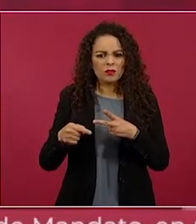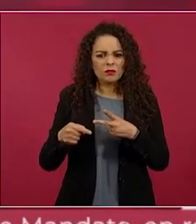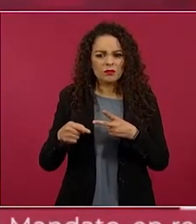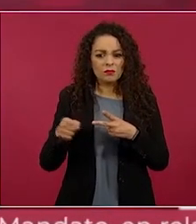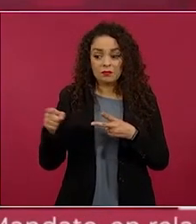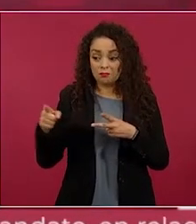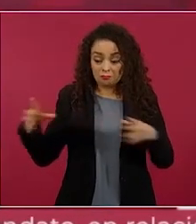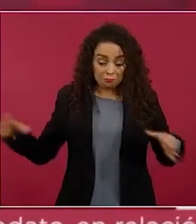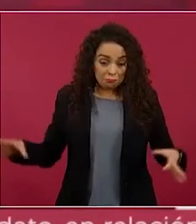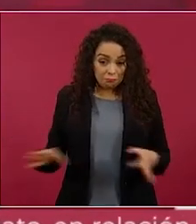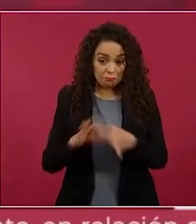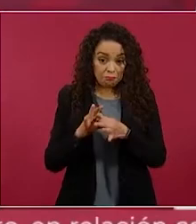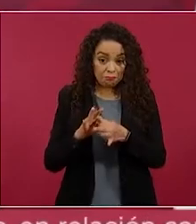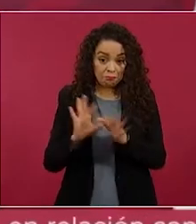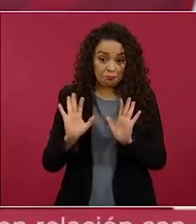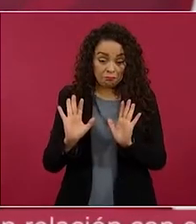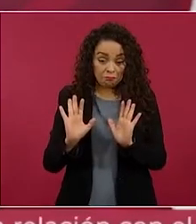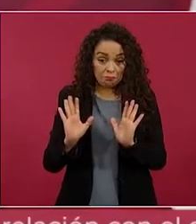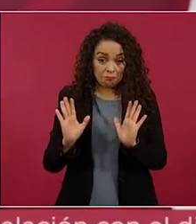articule,